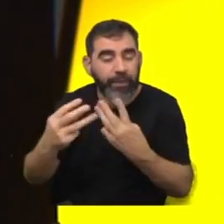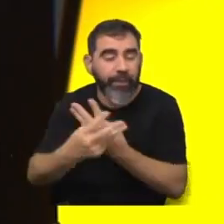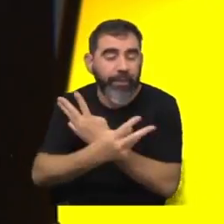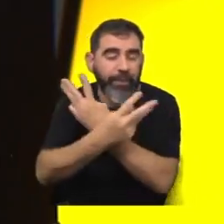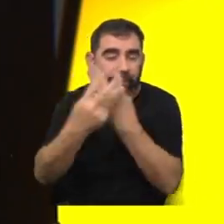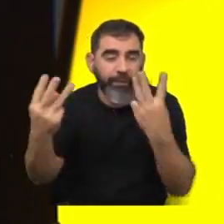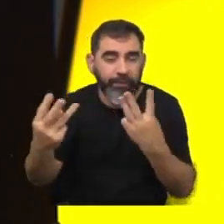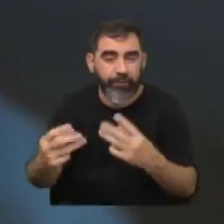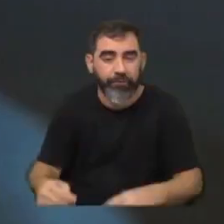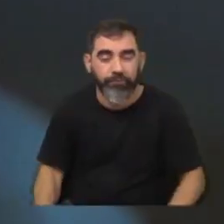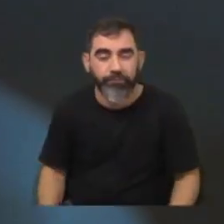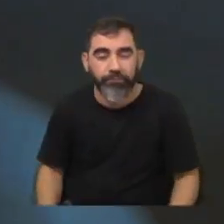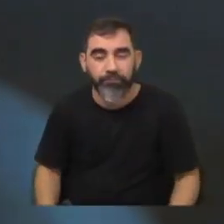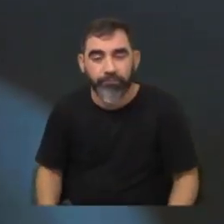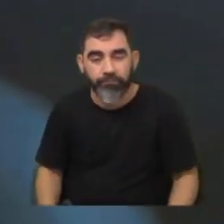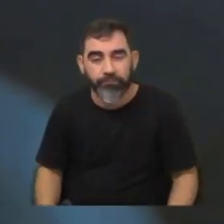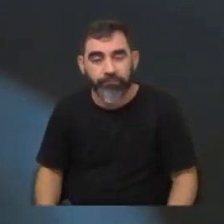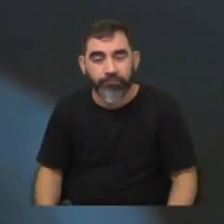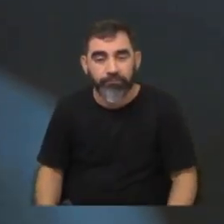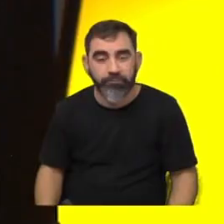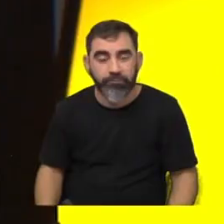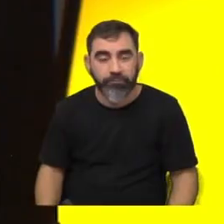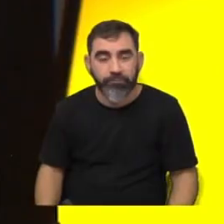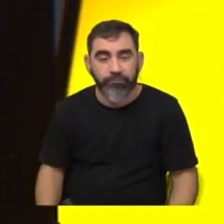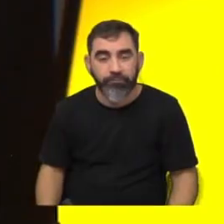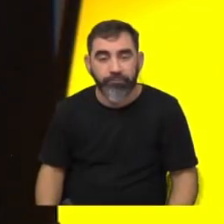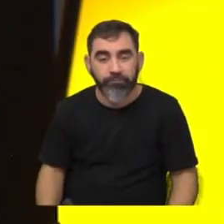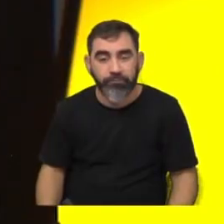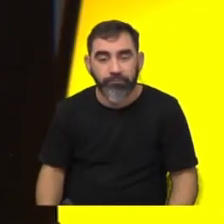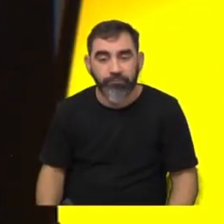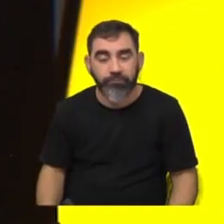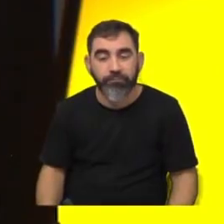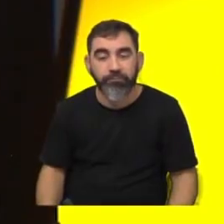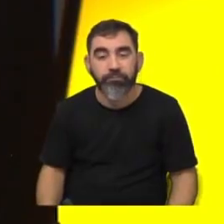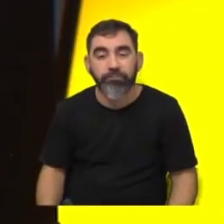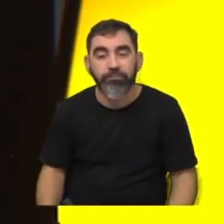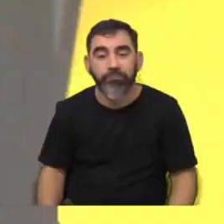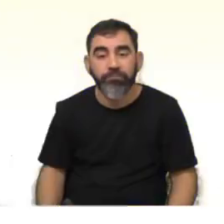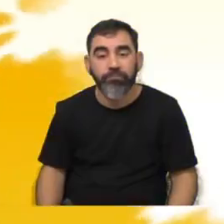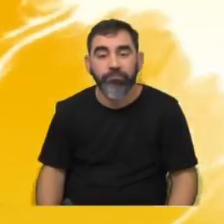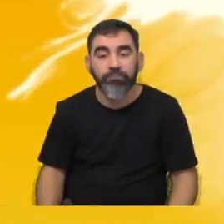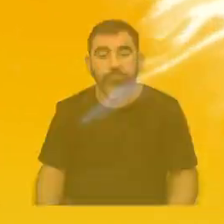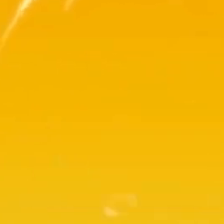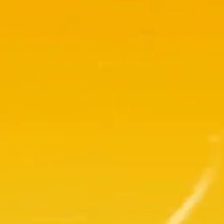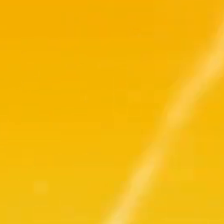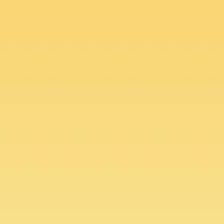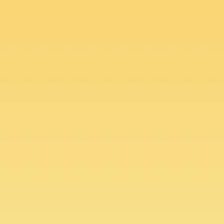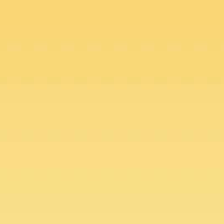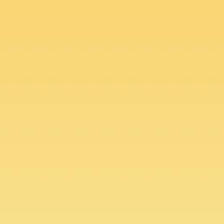Dormite. ¿Cómo nos podemos calmar Dormite. en el avión a la hora de las turbulencias? Lo vemos.